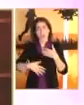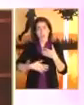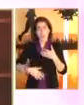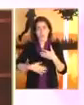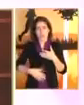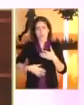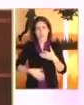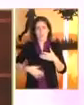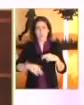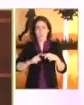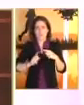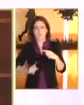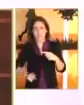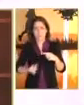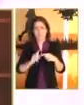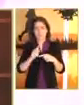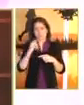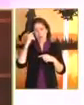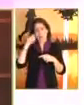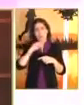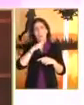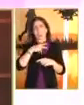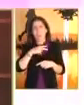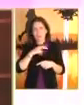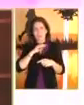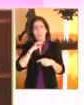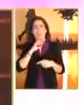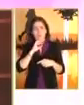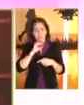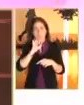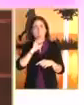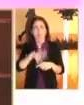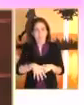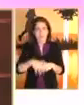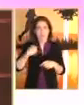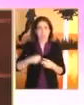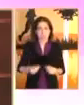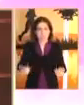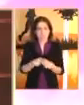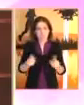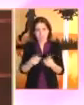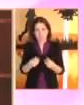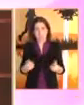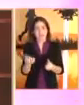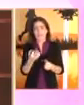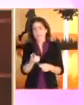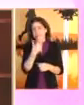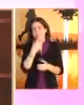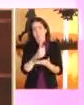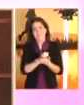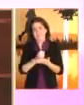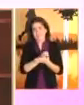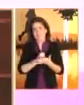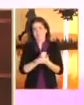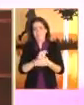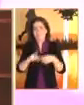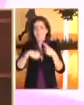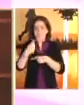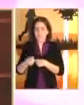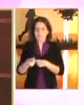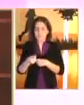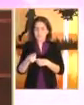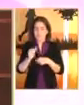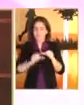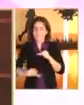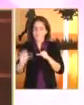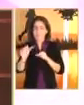agudo, náuseas, vómitos, diarreas que requieren tratamiento farmacológico y que deja una cierta sensibilidad el